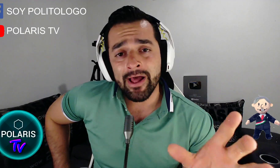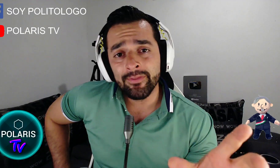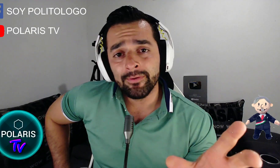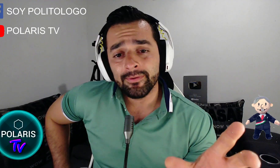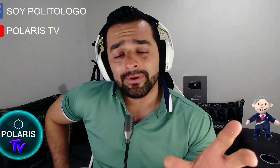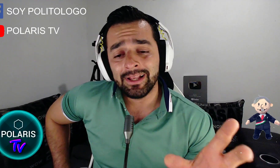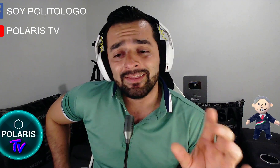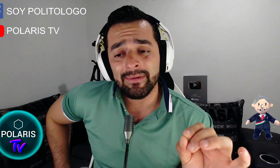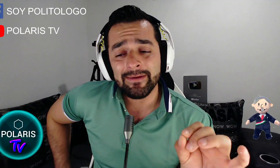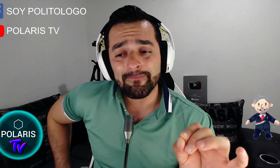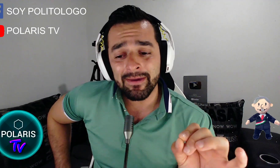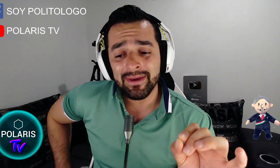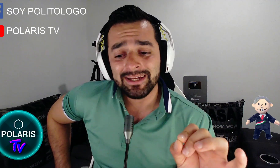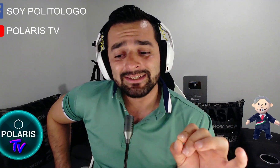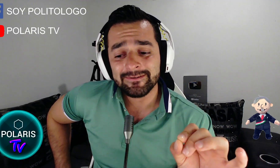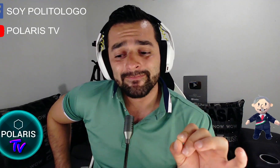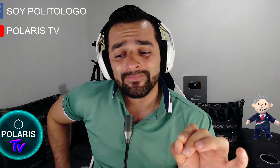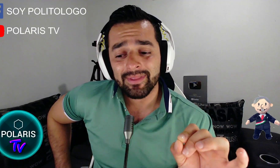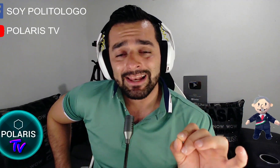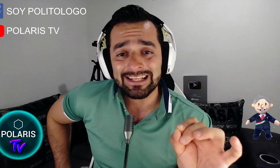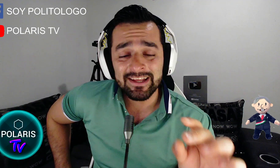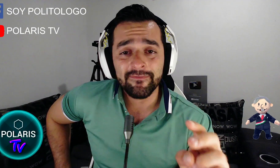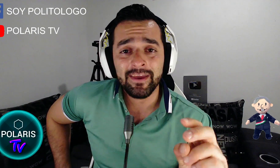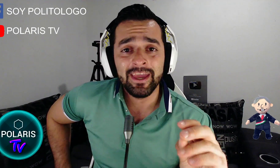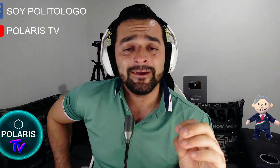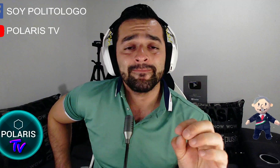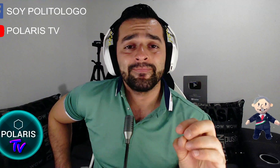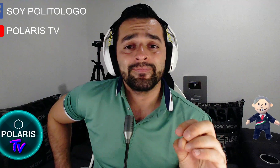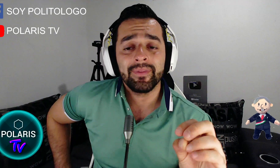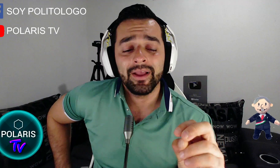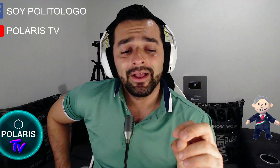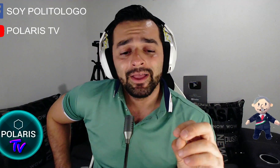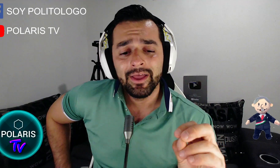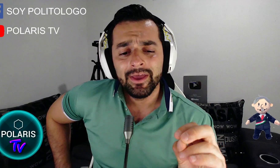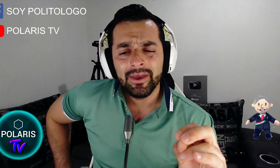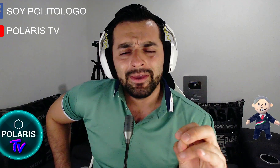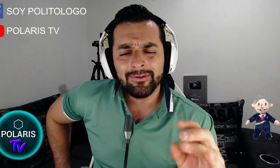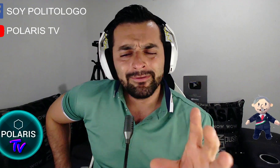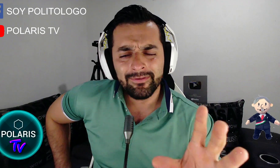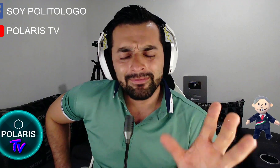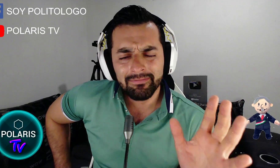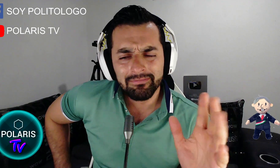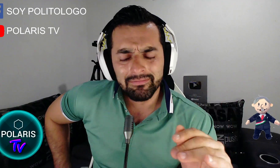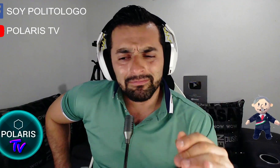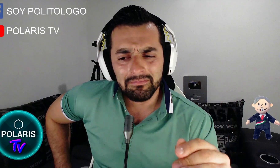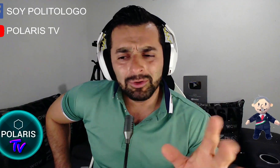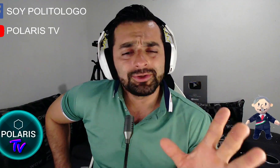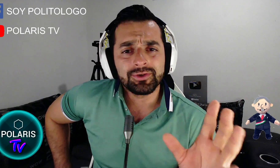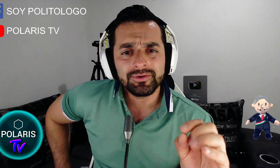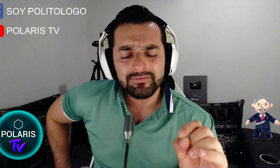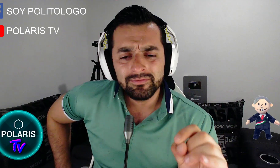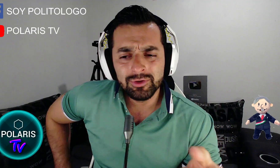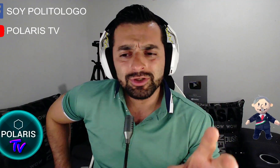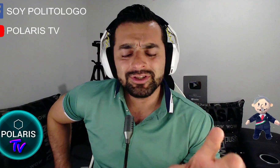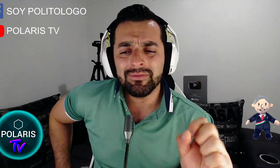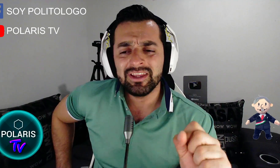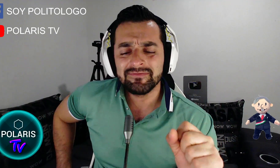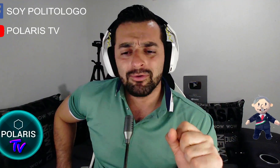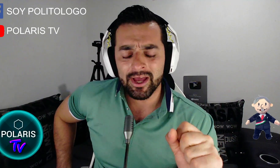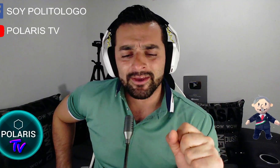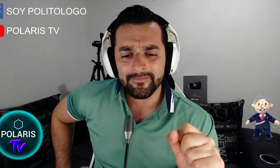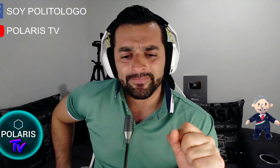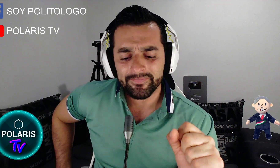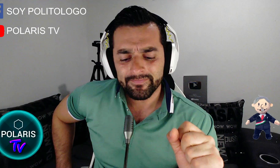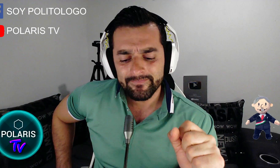mejorando tema de Pemex la CFE es muchos muchos